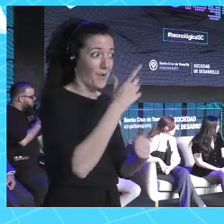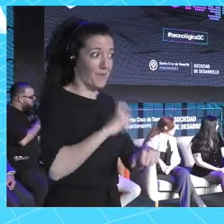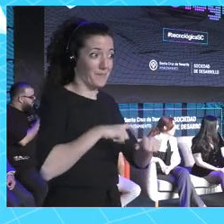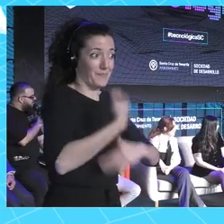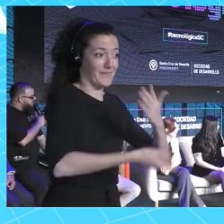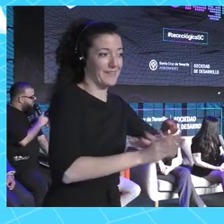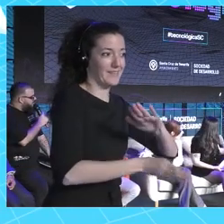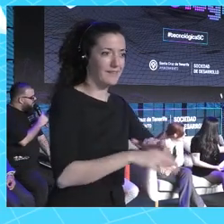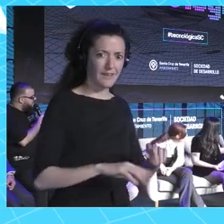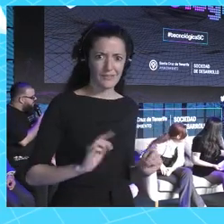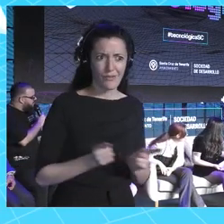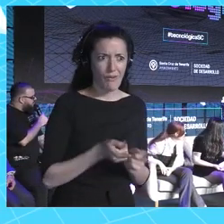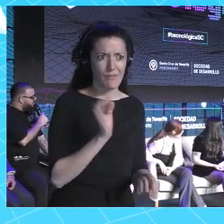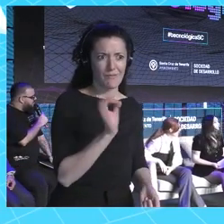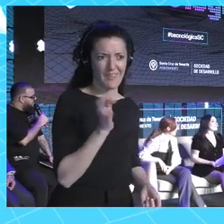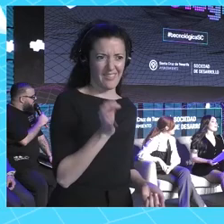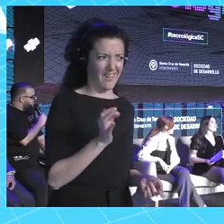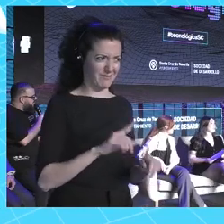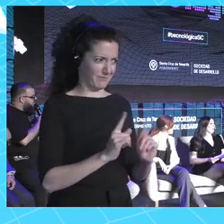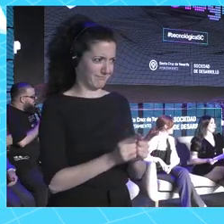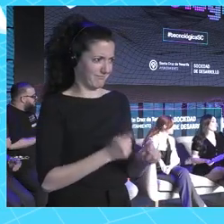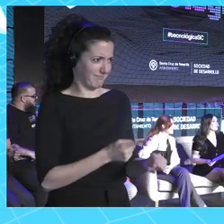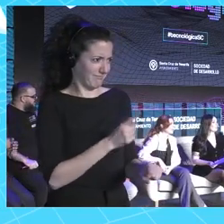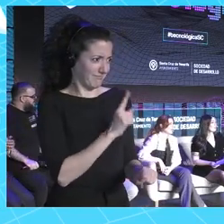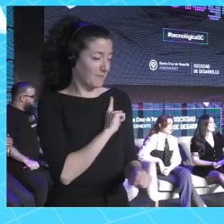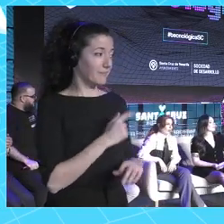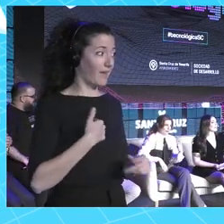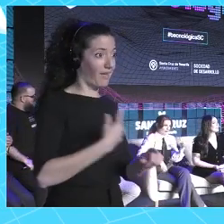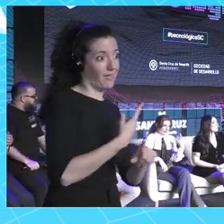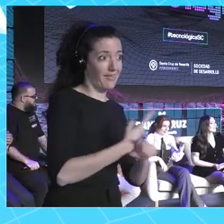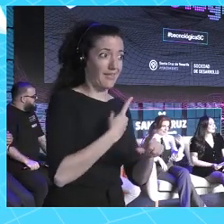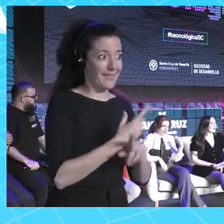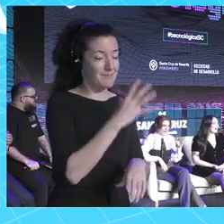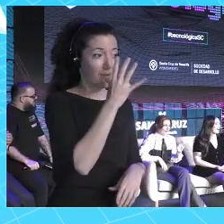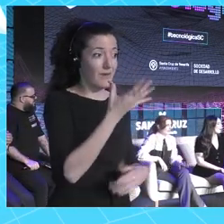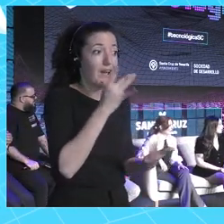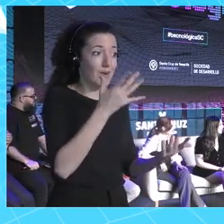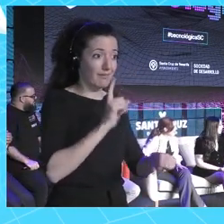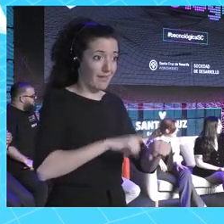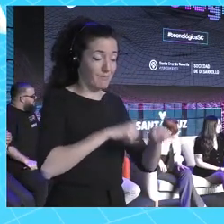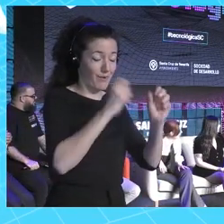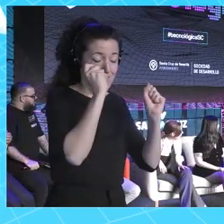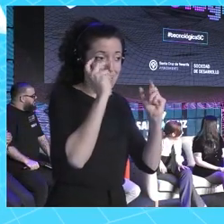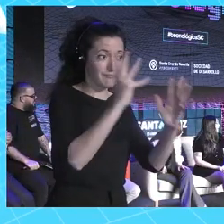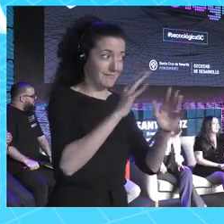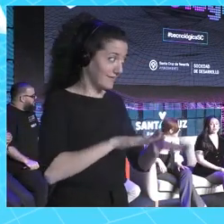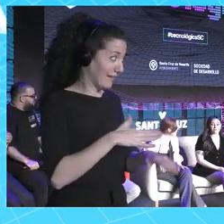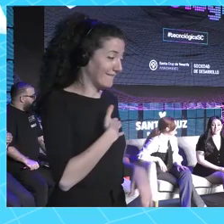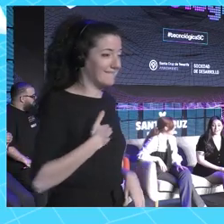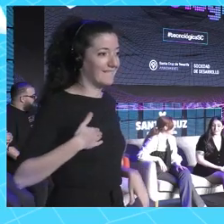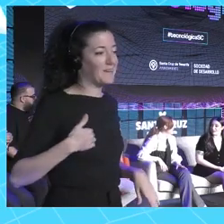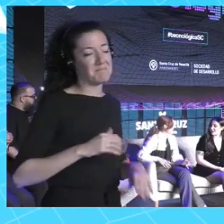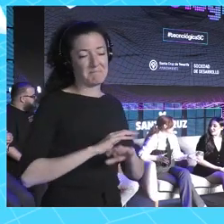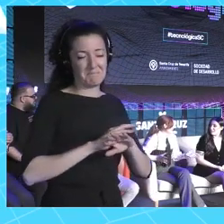todo el rato y estaba nervioso Ahora se quiere quedar No eso es verdad